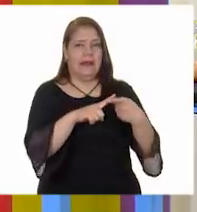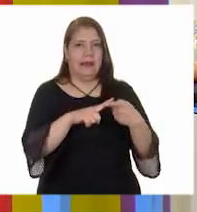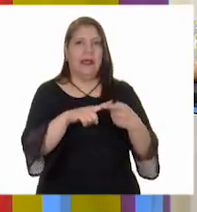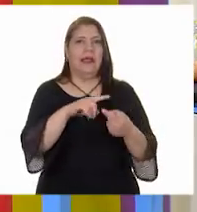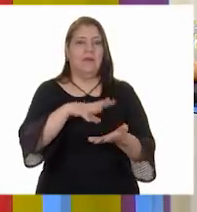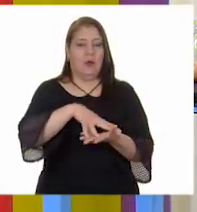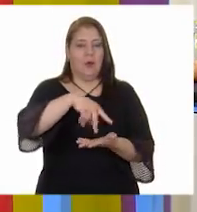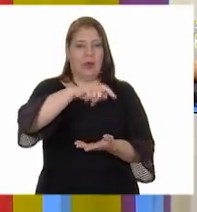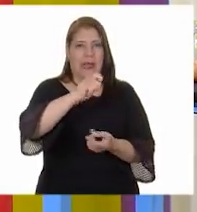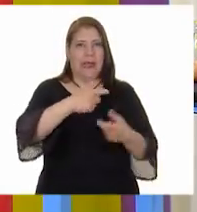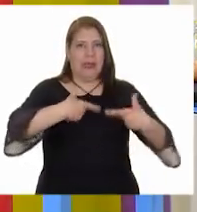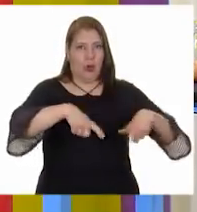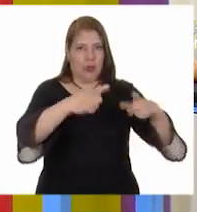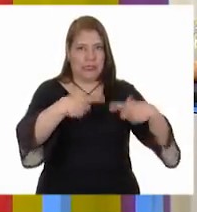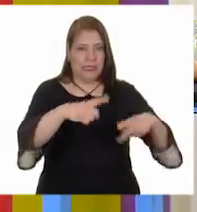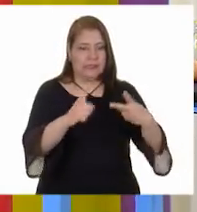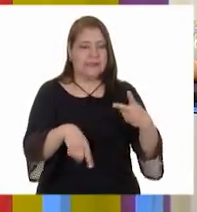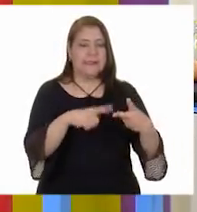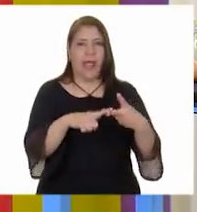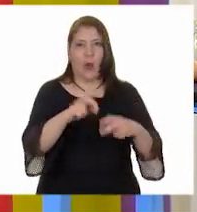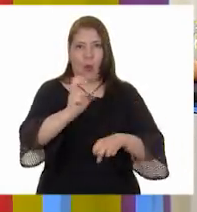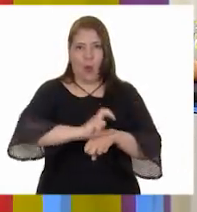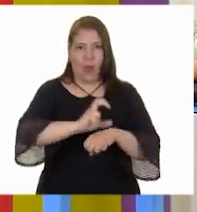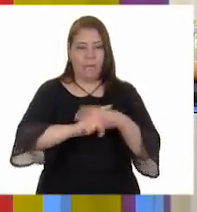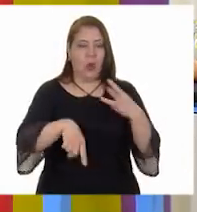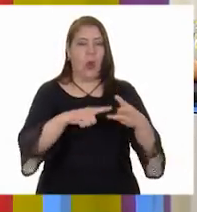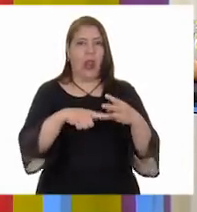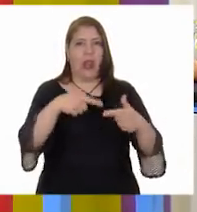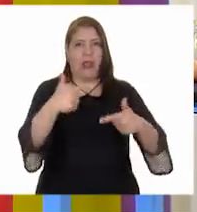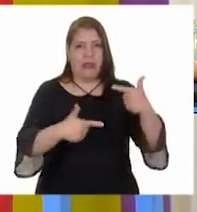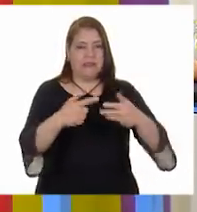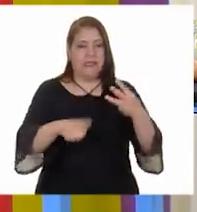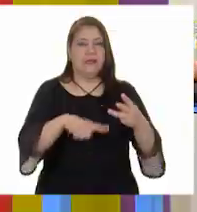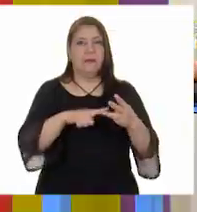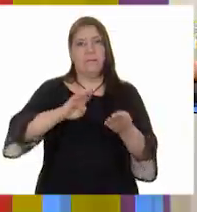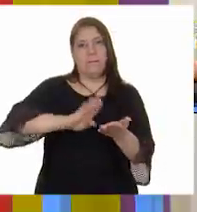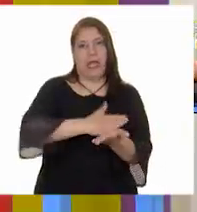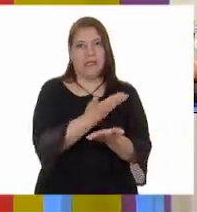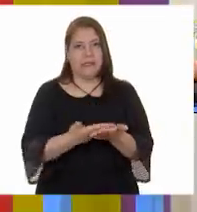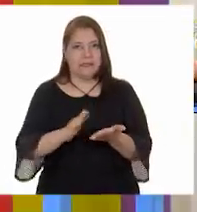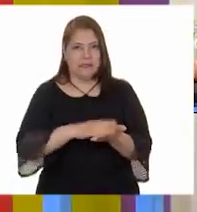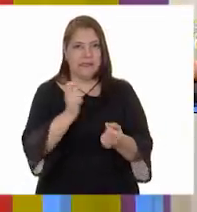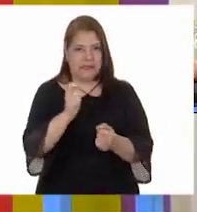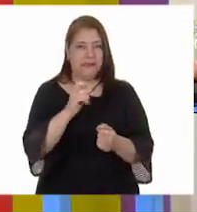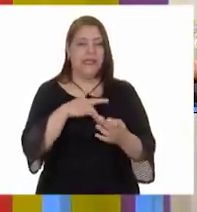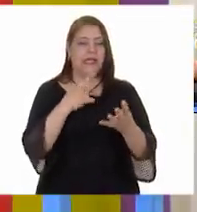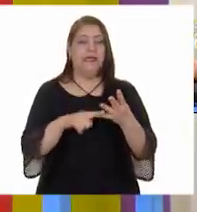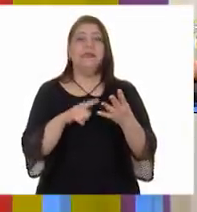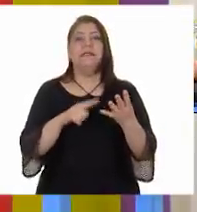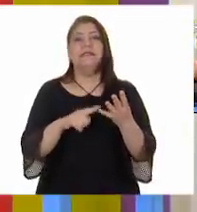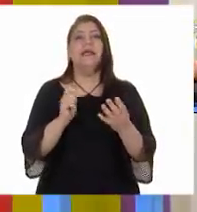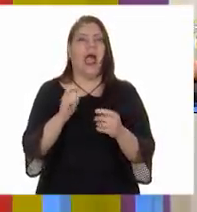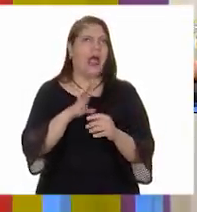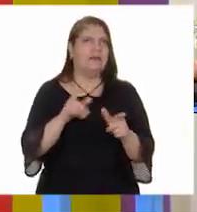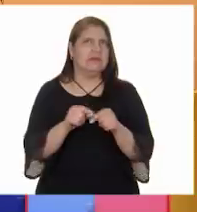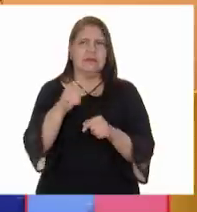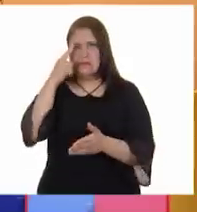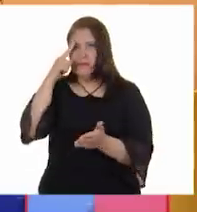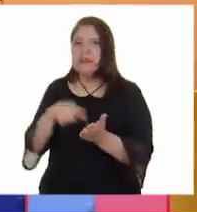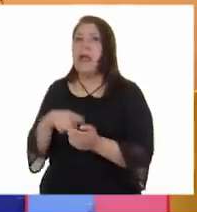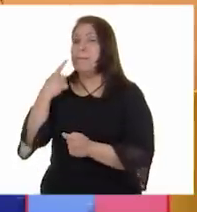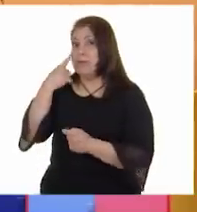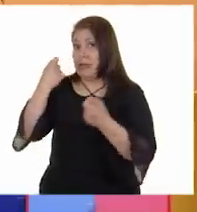de hotcakes, lleva huevo, lleva leche, mantequilla y creo que nada más. Aquí, vamos a ver este